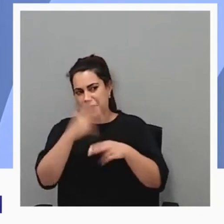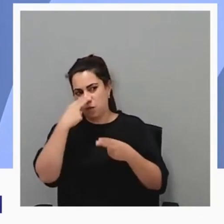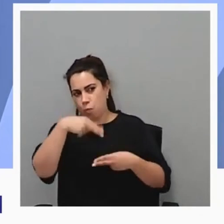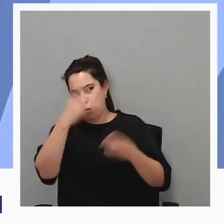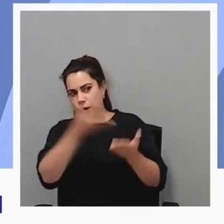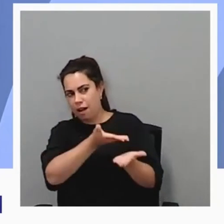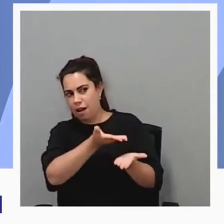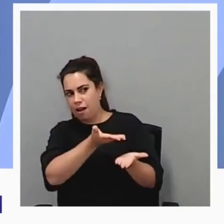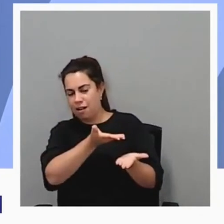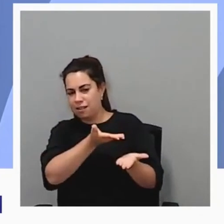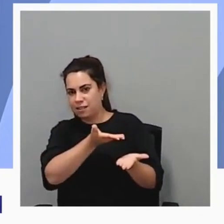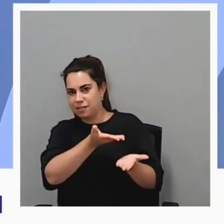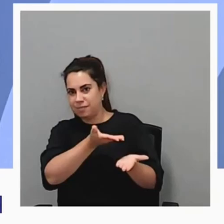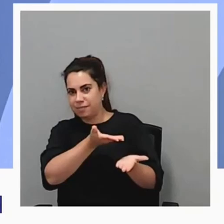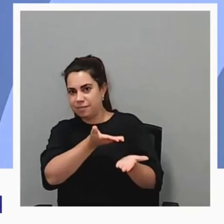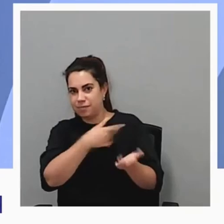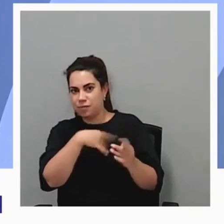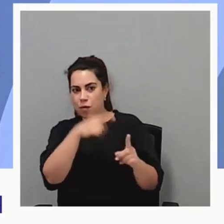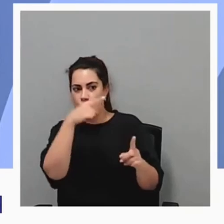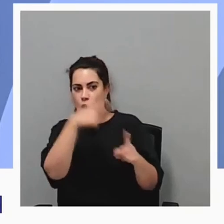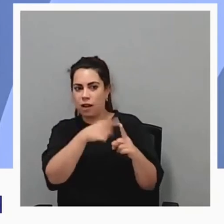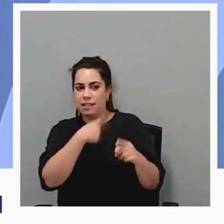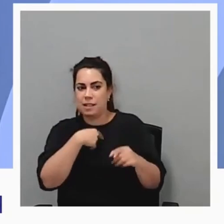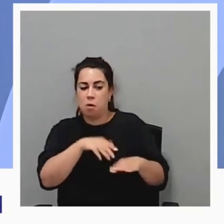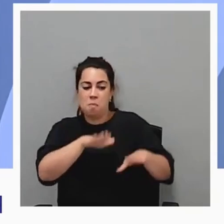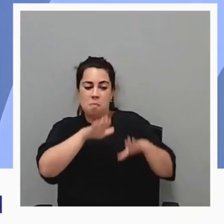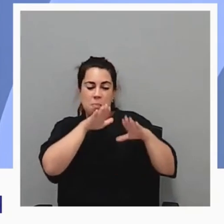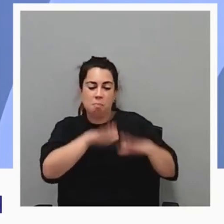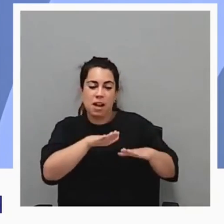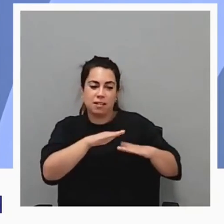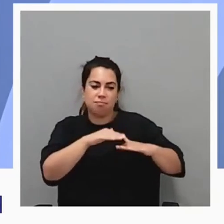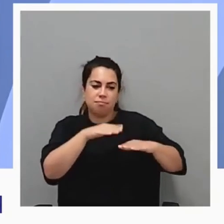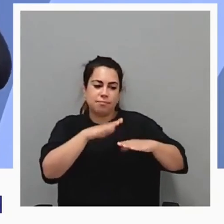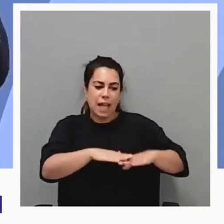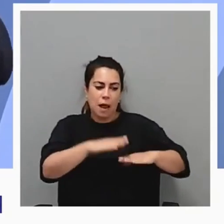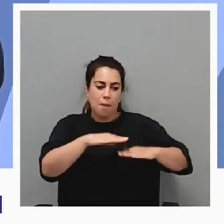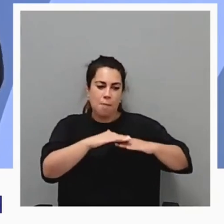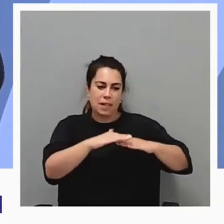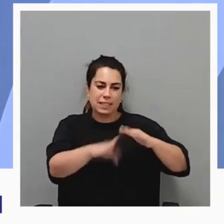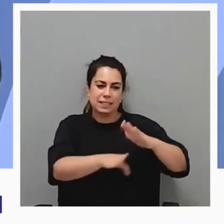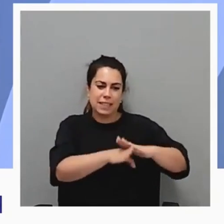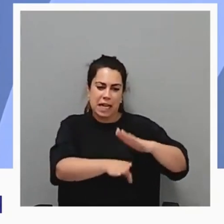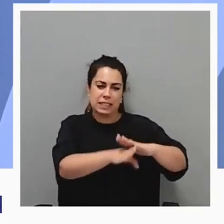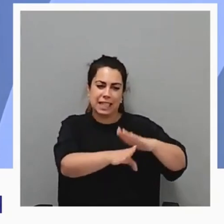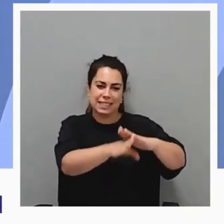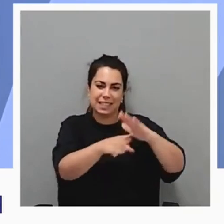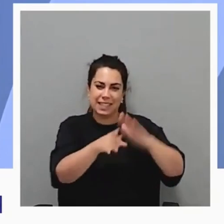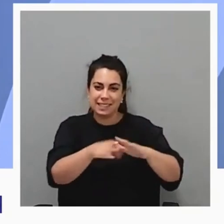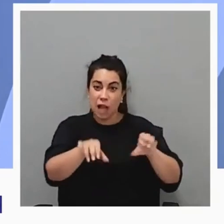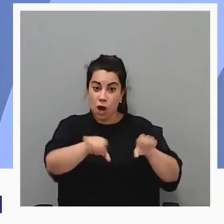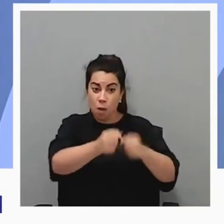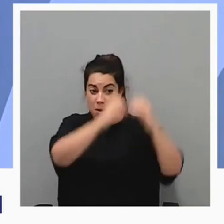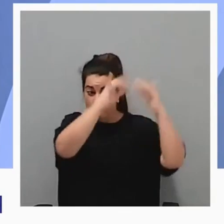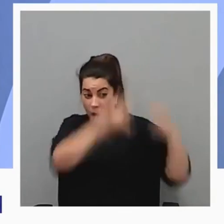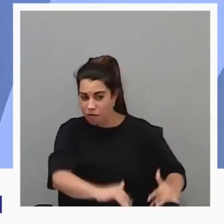para perdurar y no para autodestruirse. Entonces, es muy difícil que eso